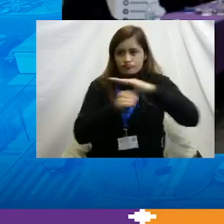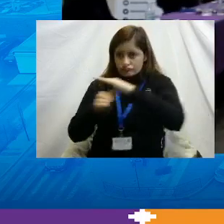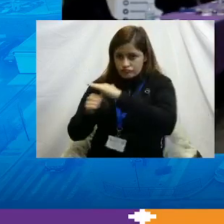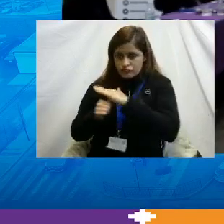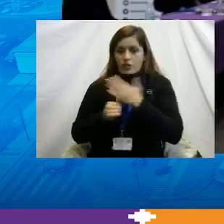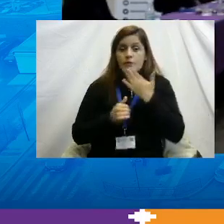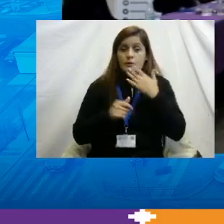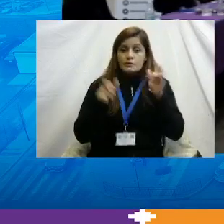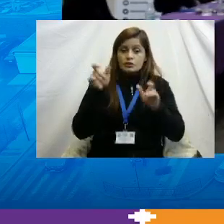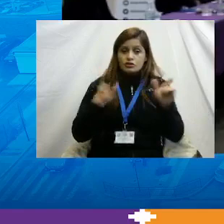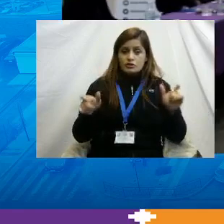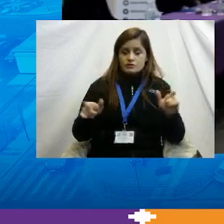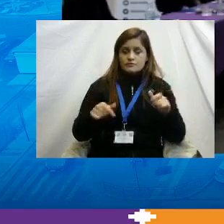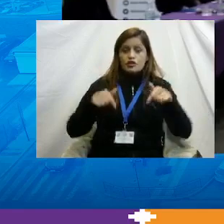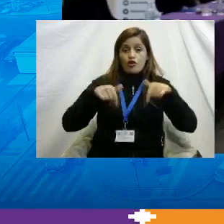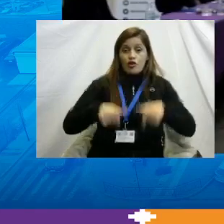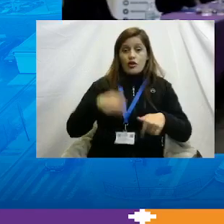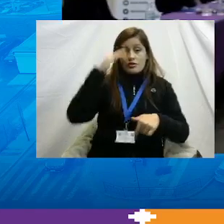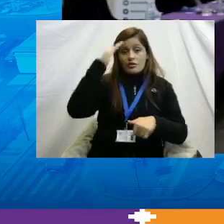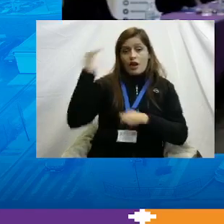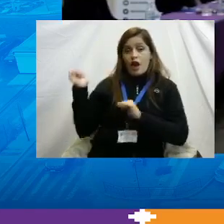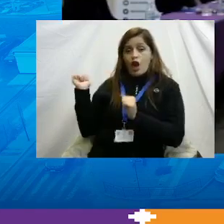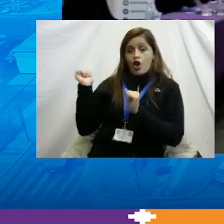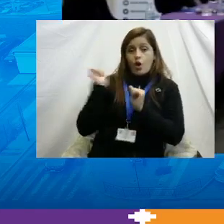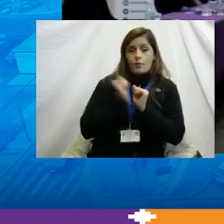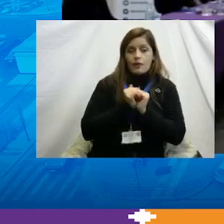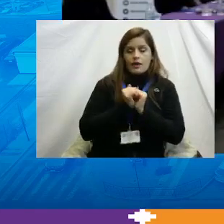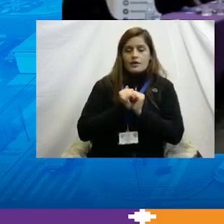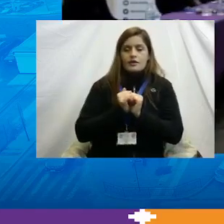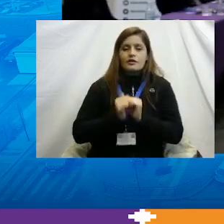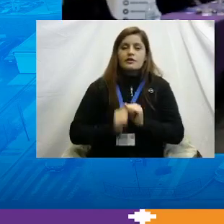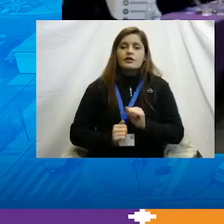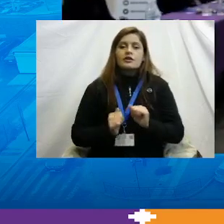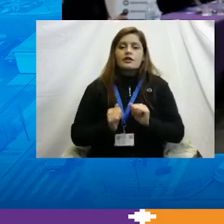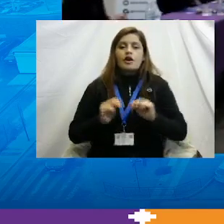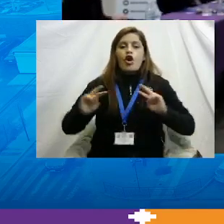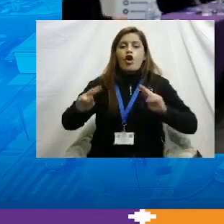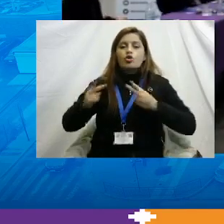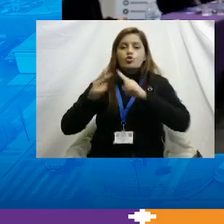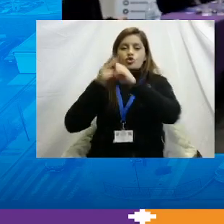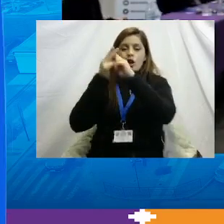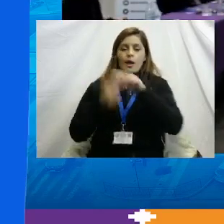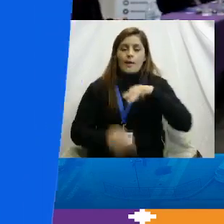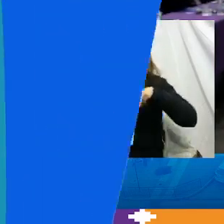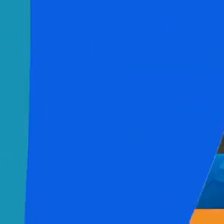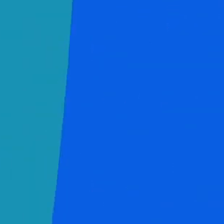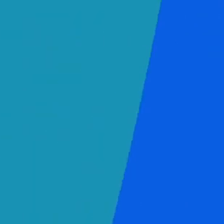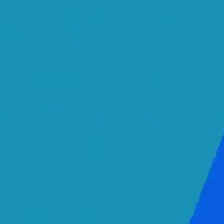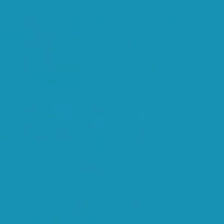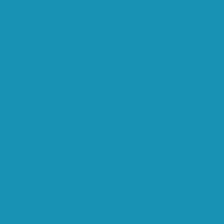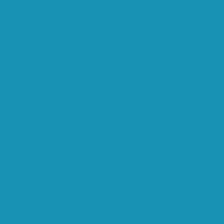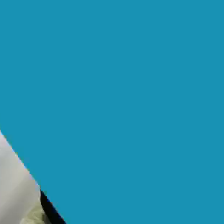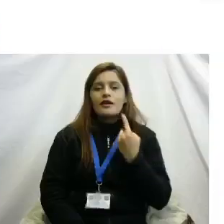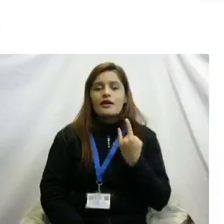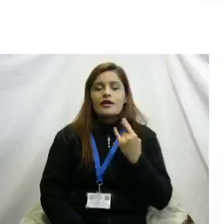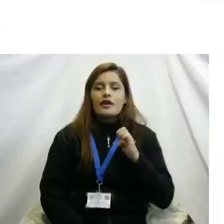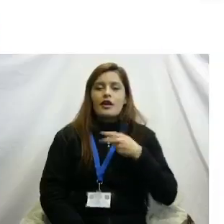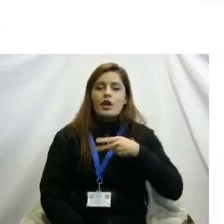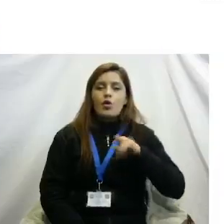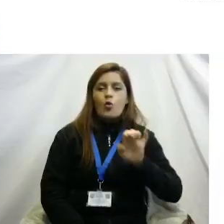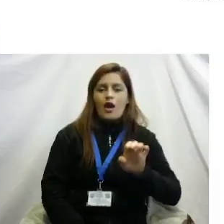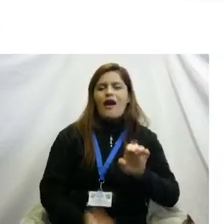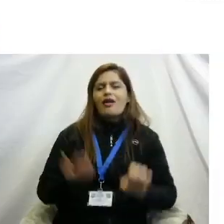Hoy me acompaña la constructora, cierto, Yegis, también Manquehue, que ya me acompañó en un